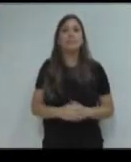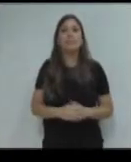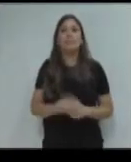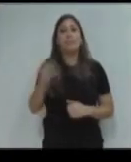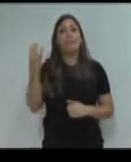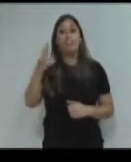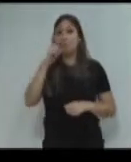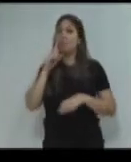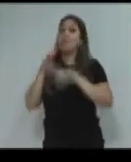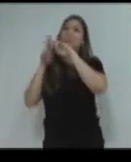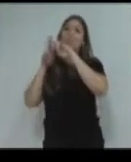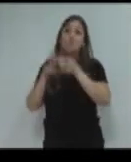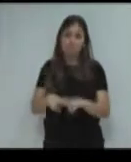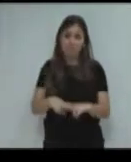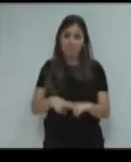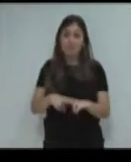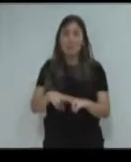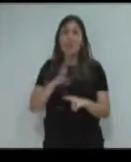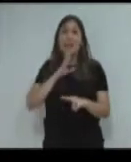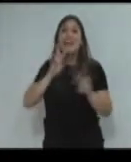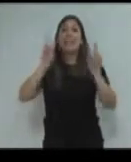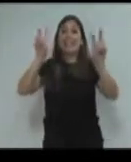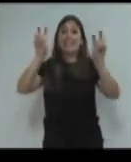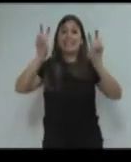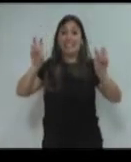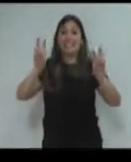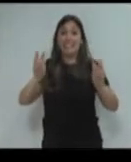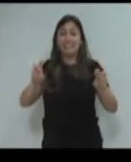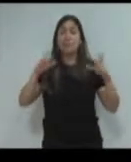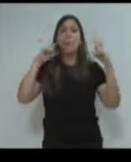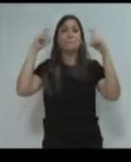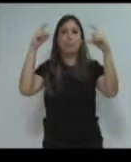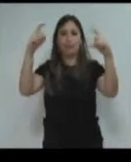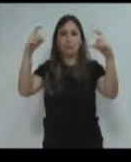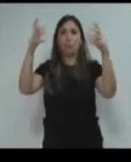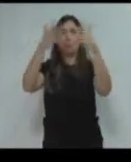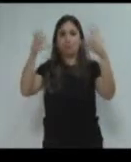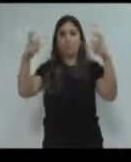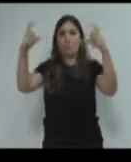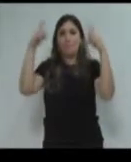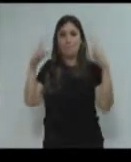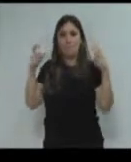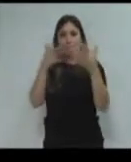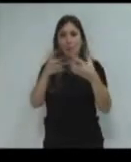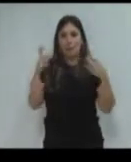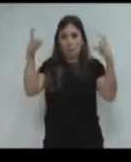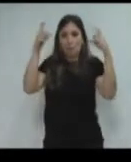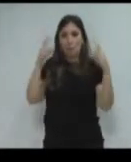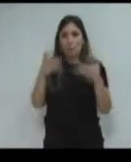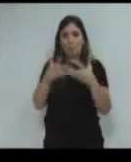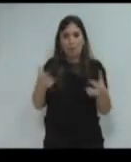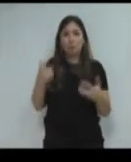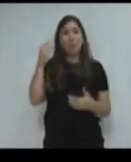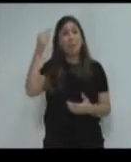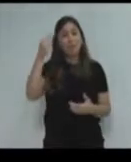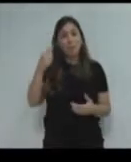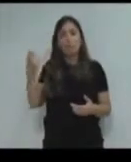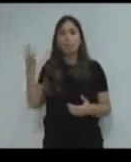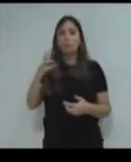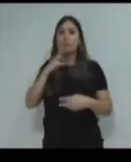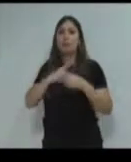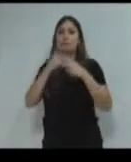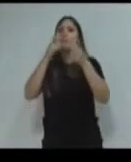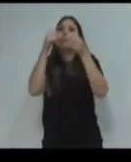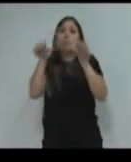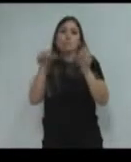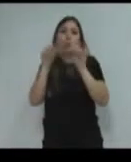tienes que revisar las etiquetas de los párrafos y ese párrafo tiene que estar etiquetado